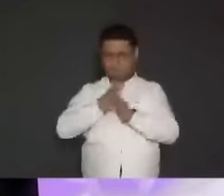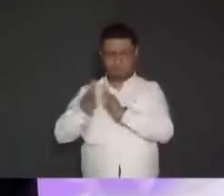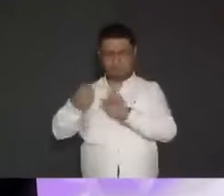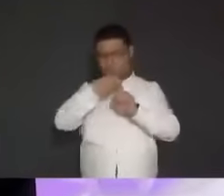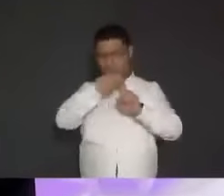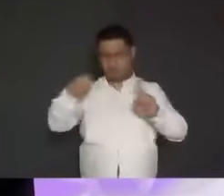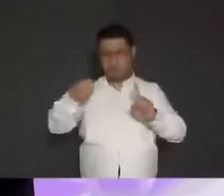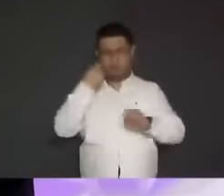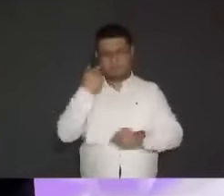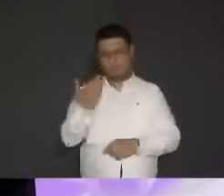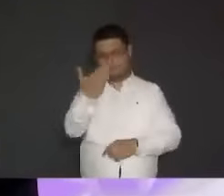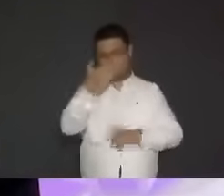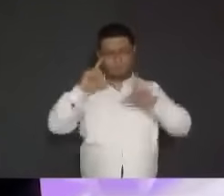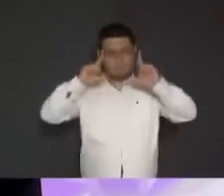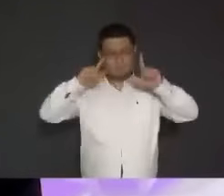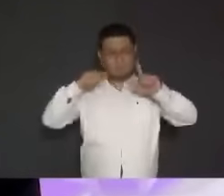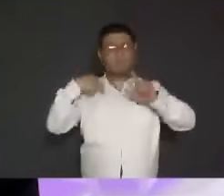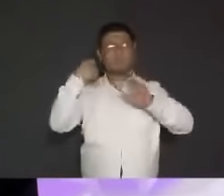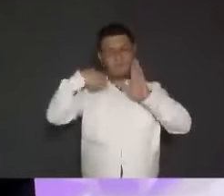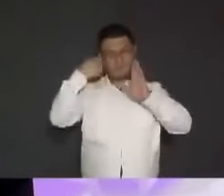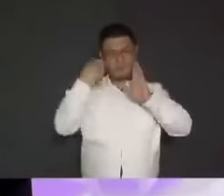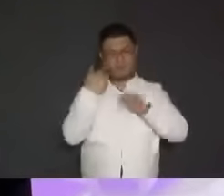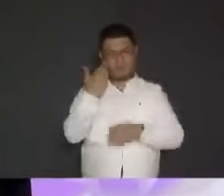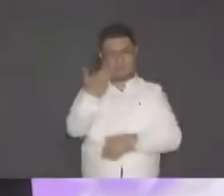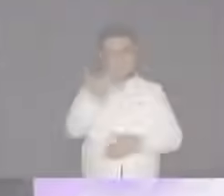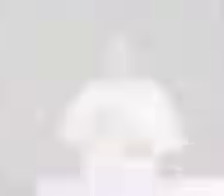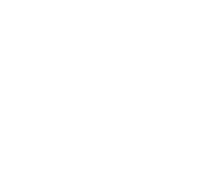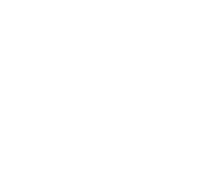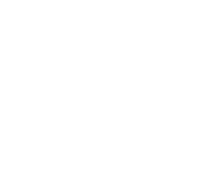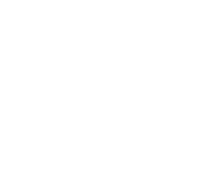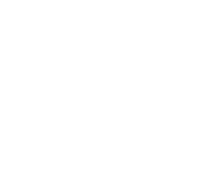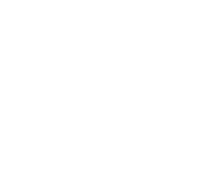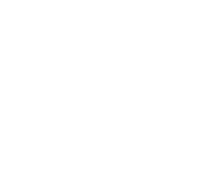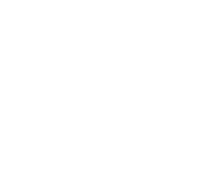y escuchar este video con la explicación.